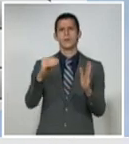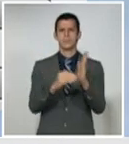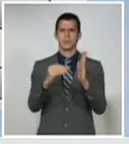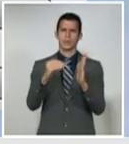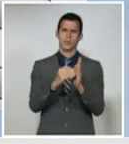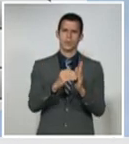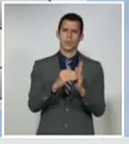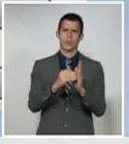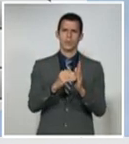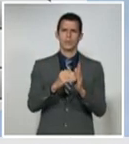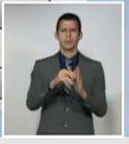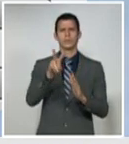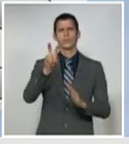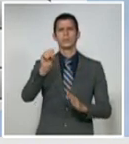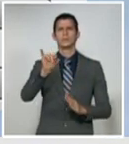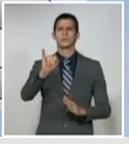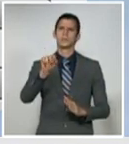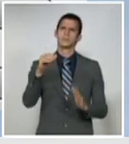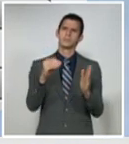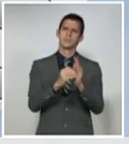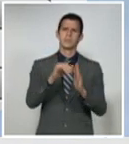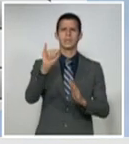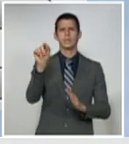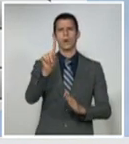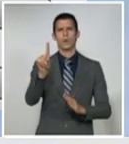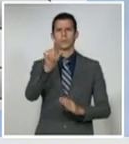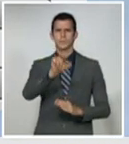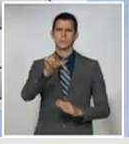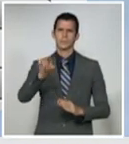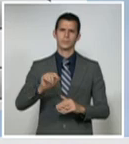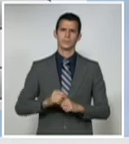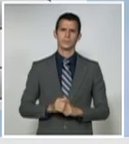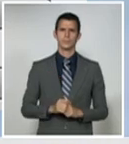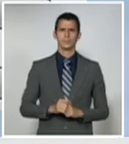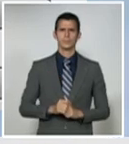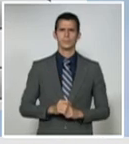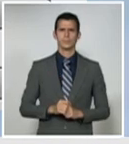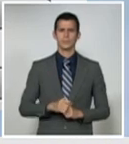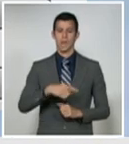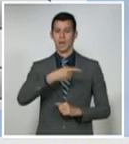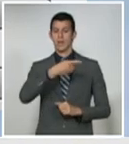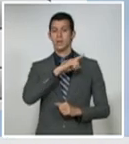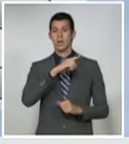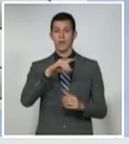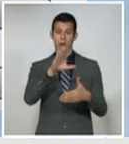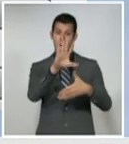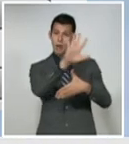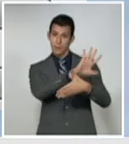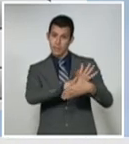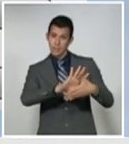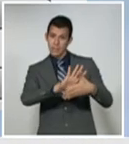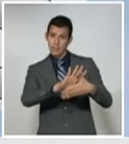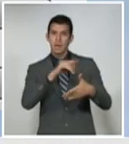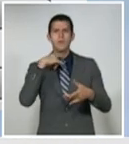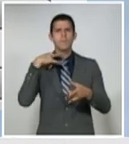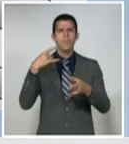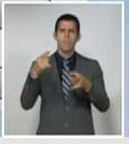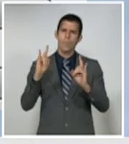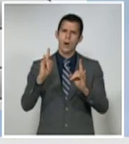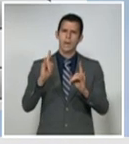9.206.611 casos activos ayer, y fallecieron de los 12.000 del